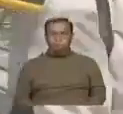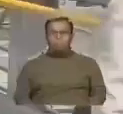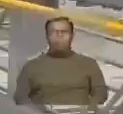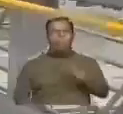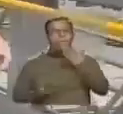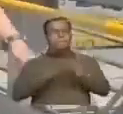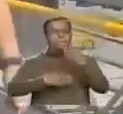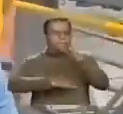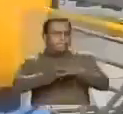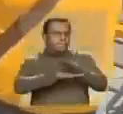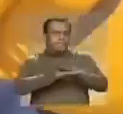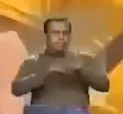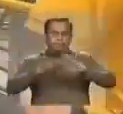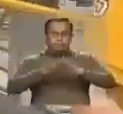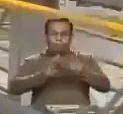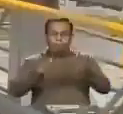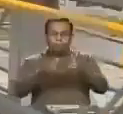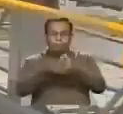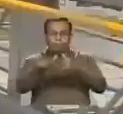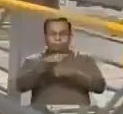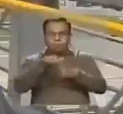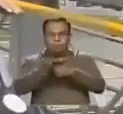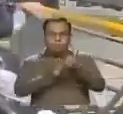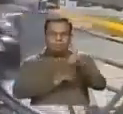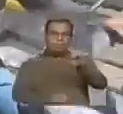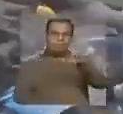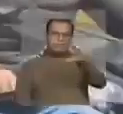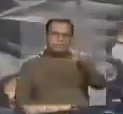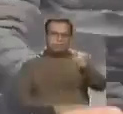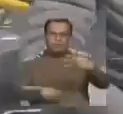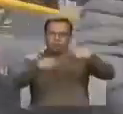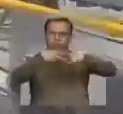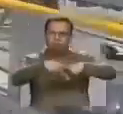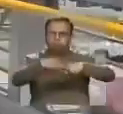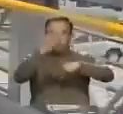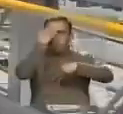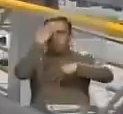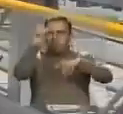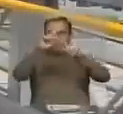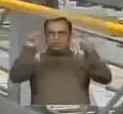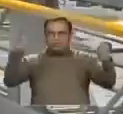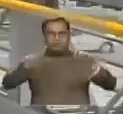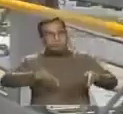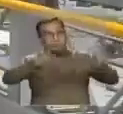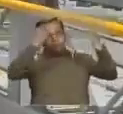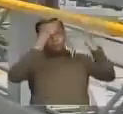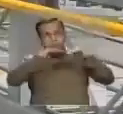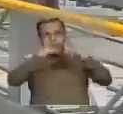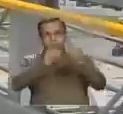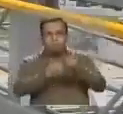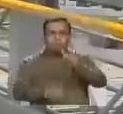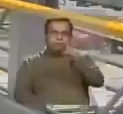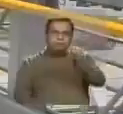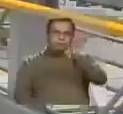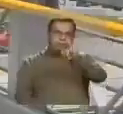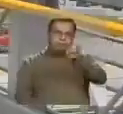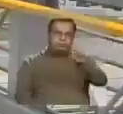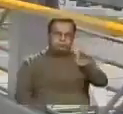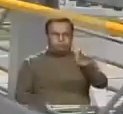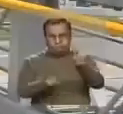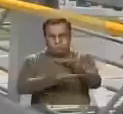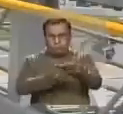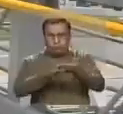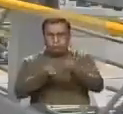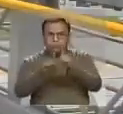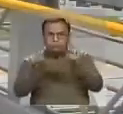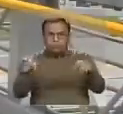Yamide, buenas tardes. Pues la comunidad del barrio El Descanso realizó un plantón al frente de las instalaciones del Colegio San José CDB. Pues